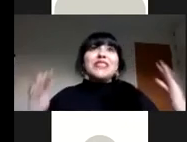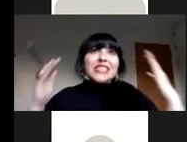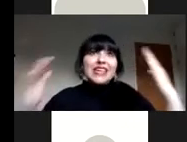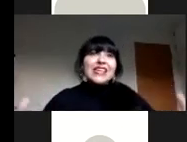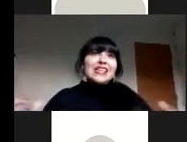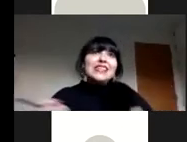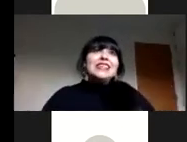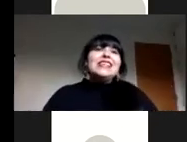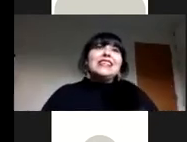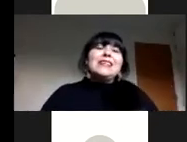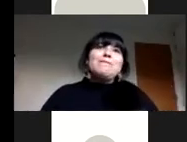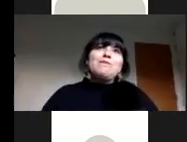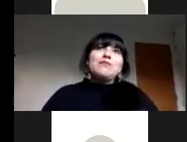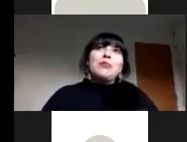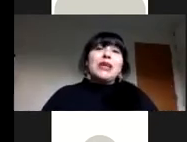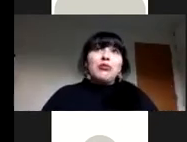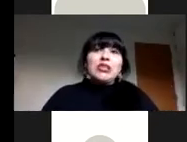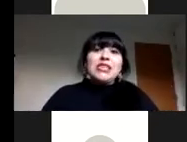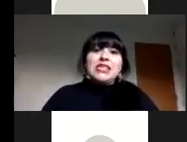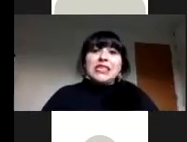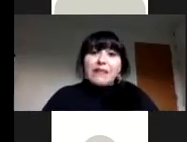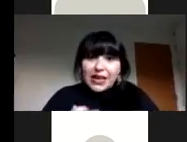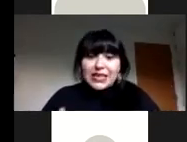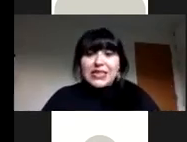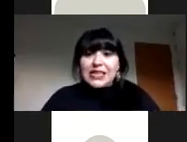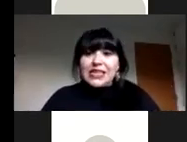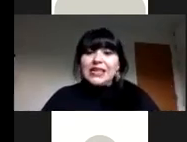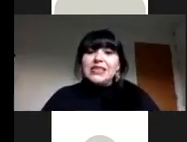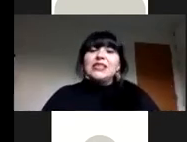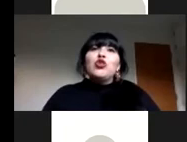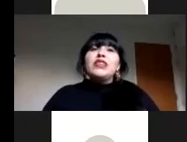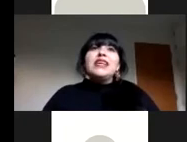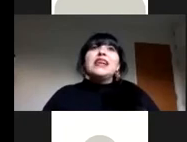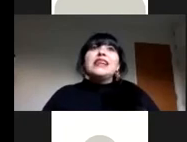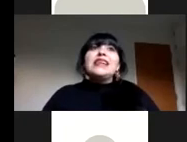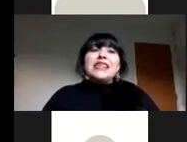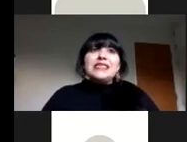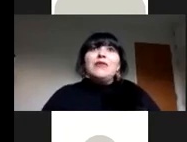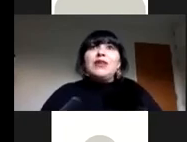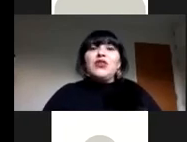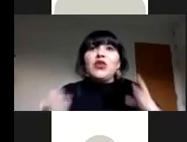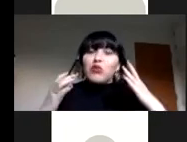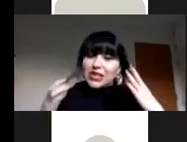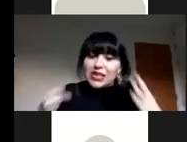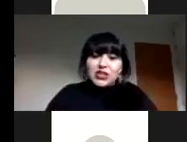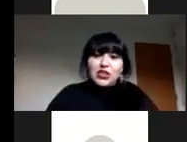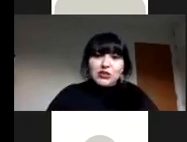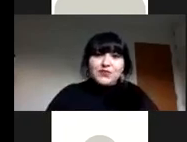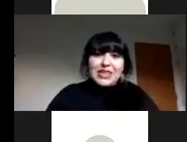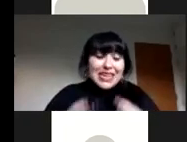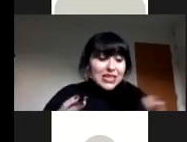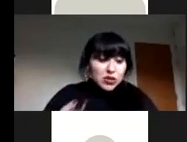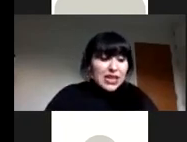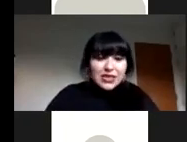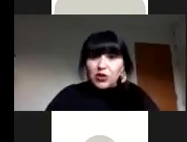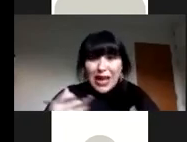mucho material para poder trabajar en esa línea. Hoy día es el medio de comunicación,